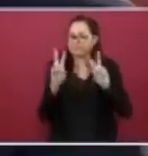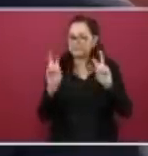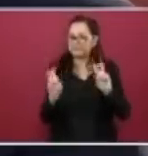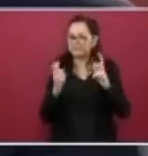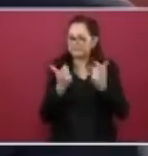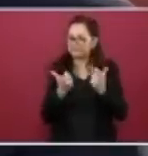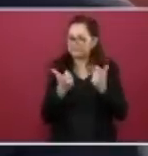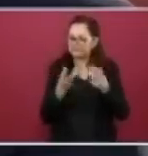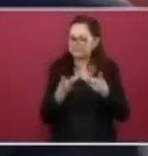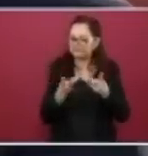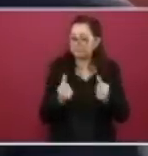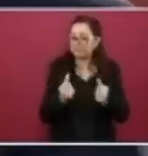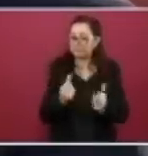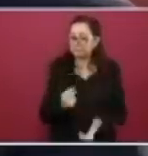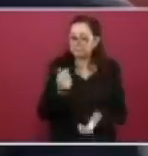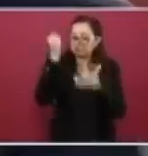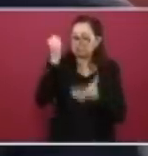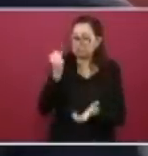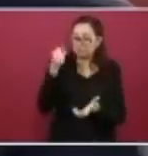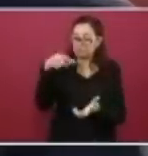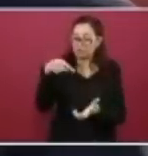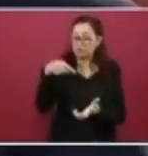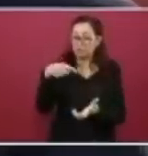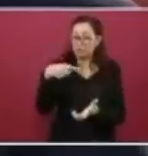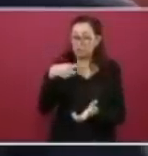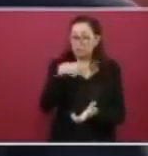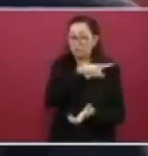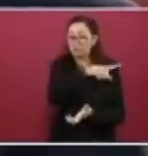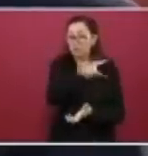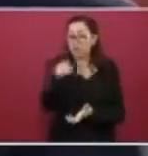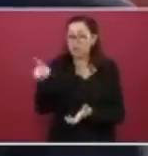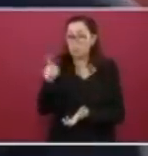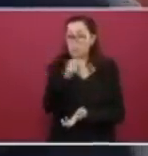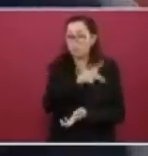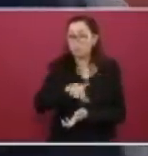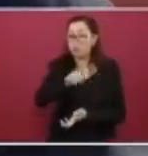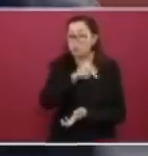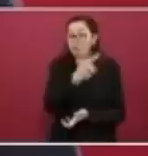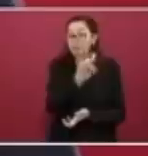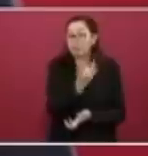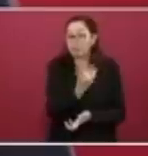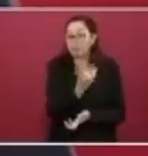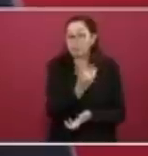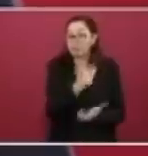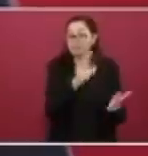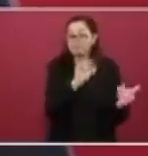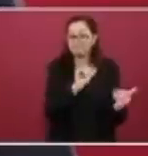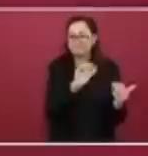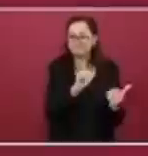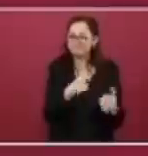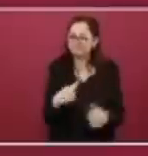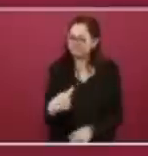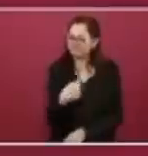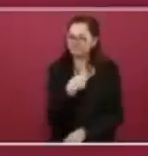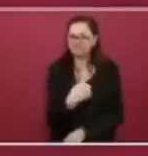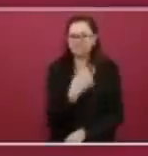dinero del presupuesto que es dinero del pueblo soy y